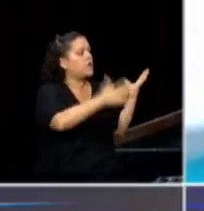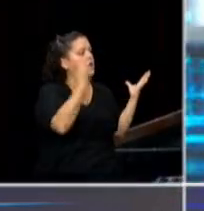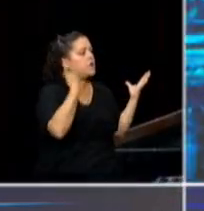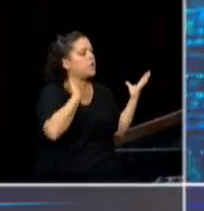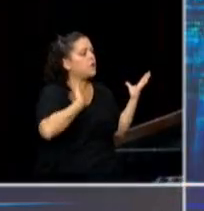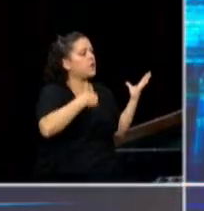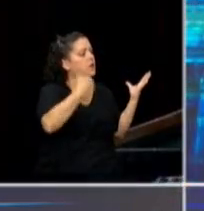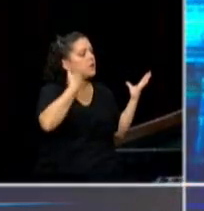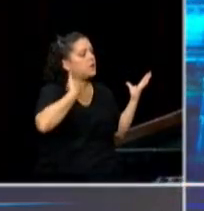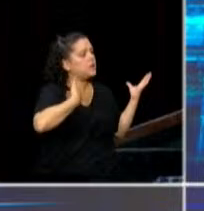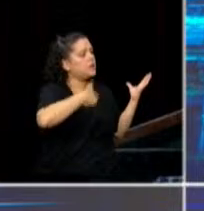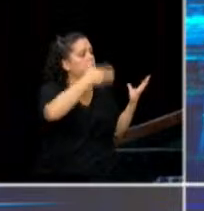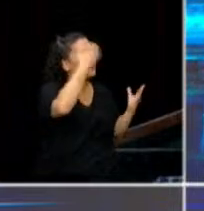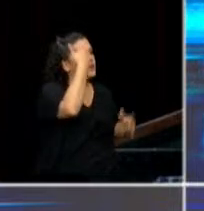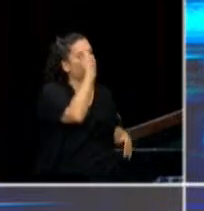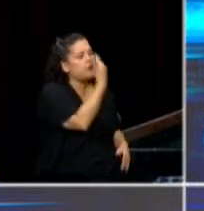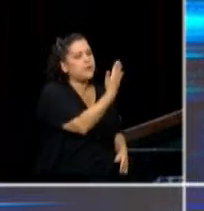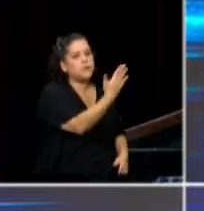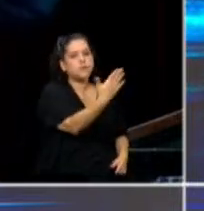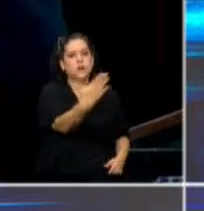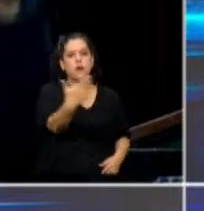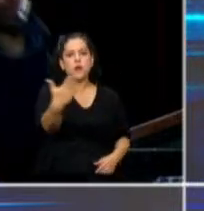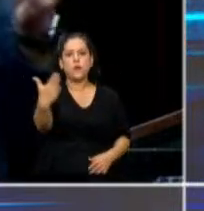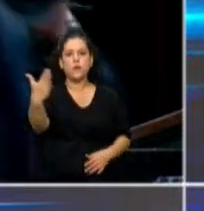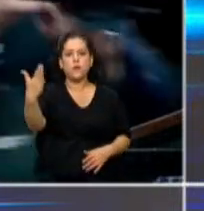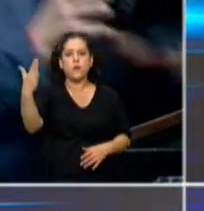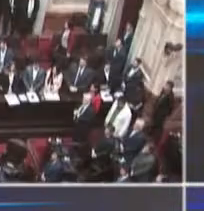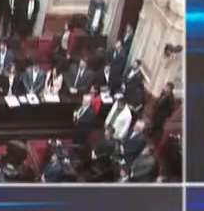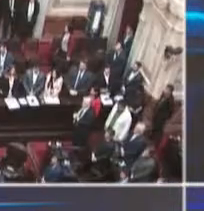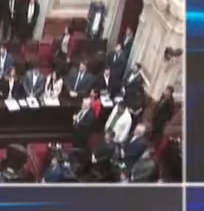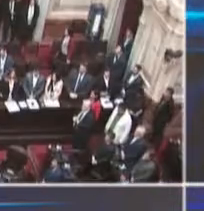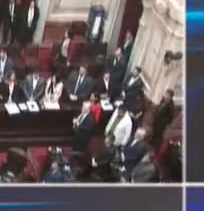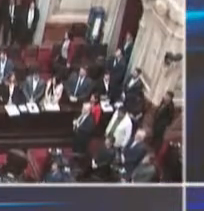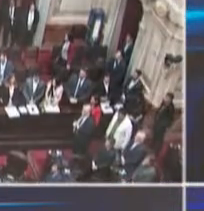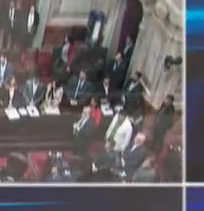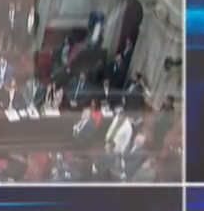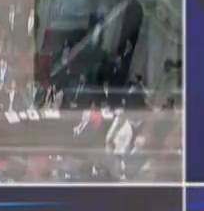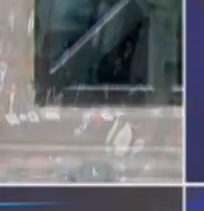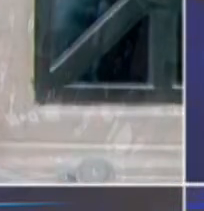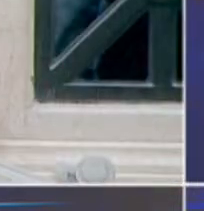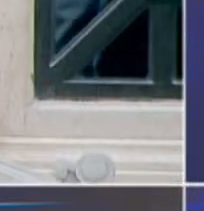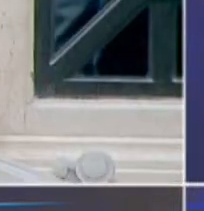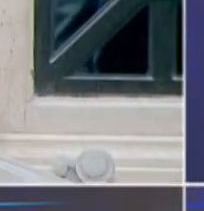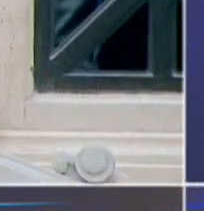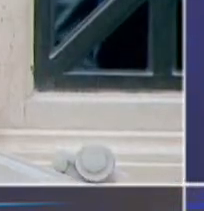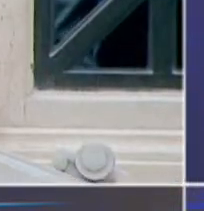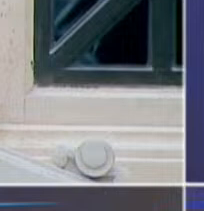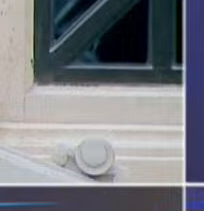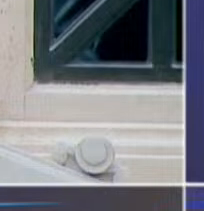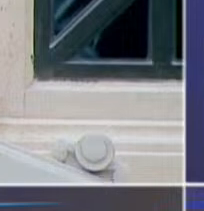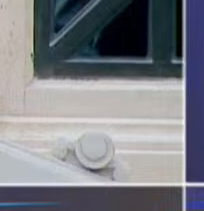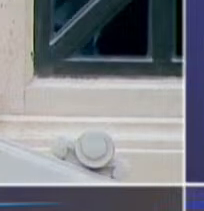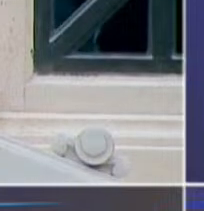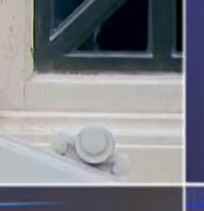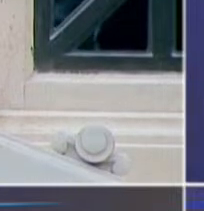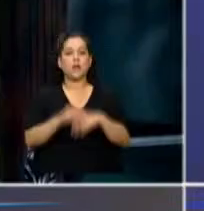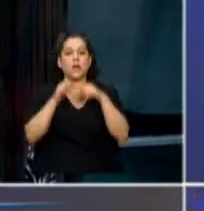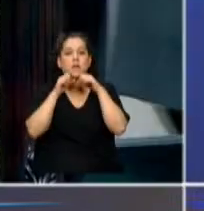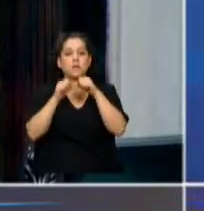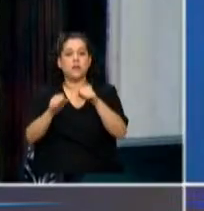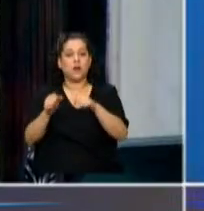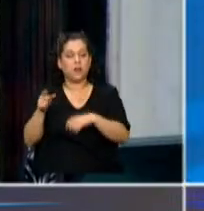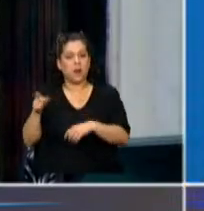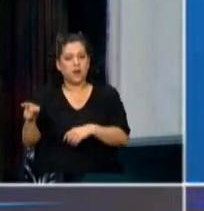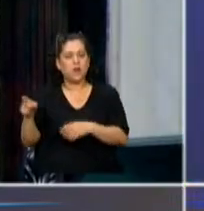nadie lo tenía en la agenda. Nadie lo tenía en la agenda hasta que en un momento apareció el tema. Que las pidió en el pedido de apartamiento de reglamento. Todos dijimos,